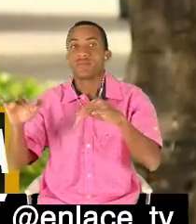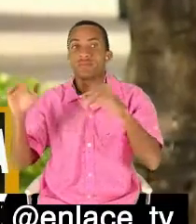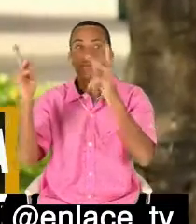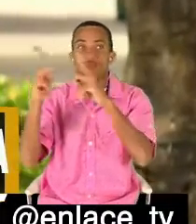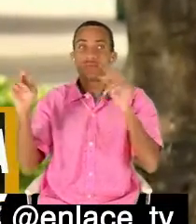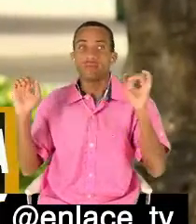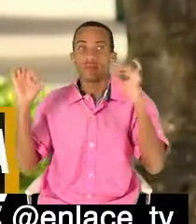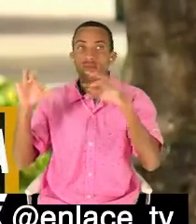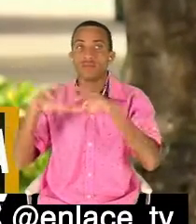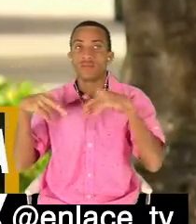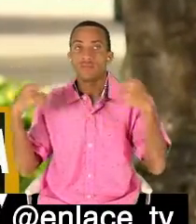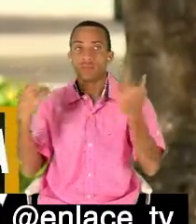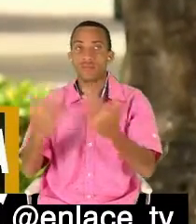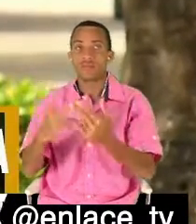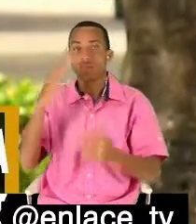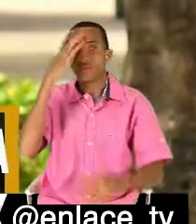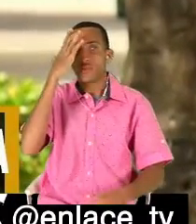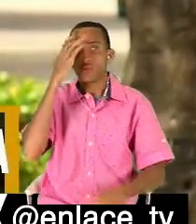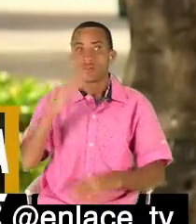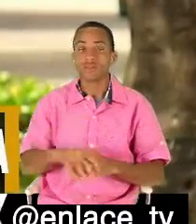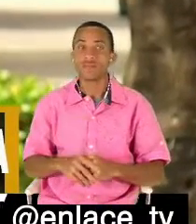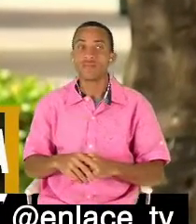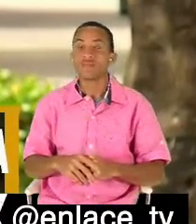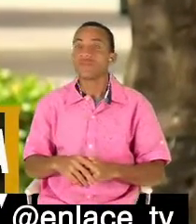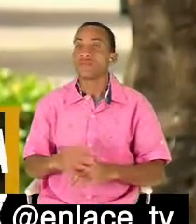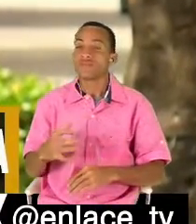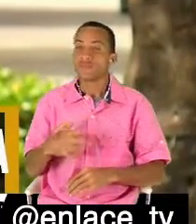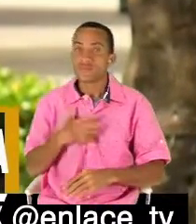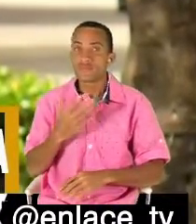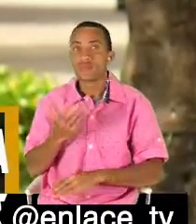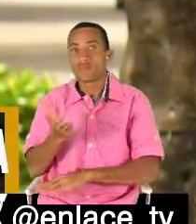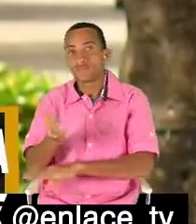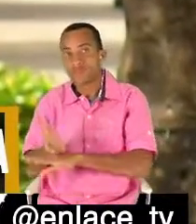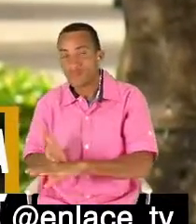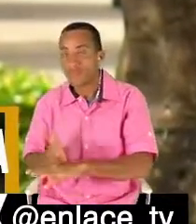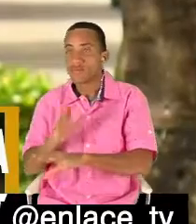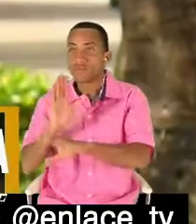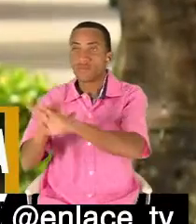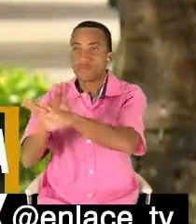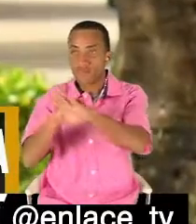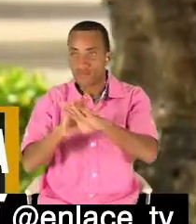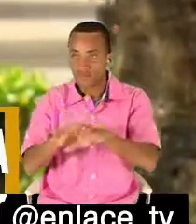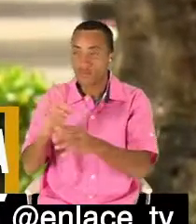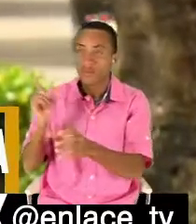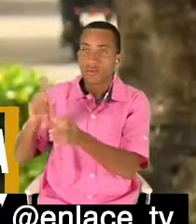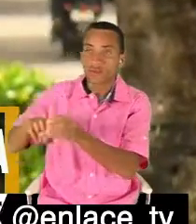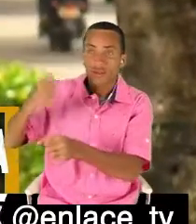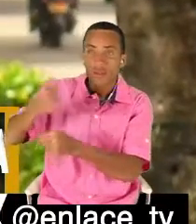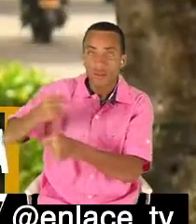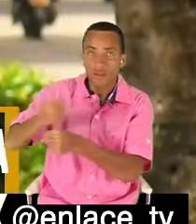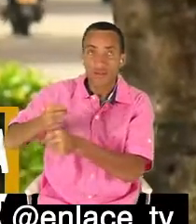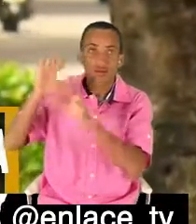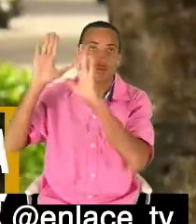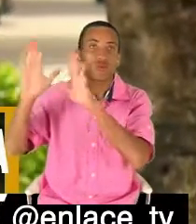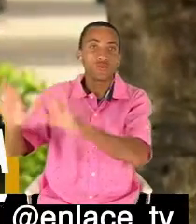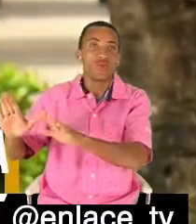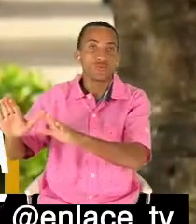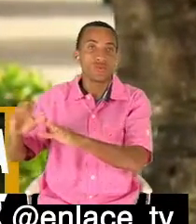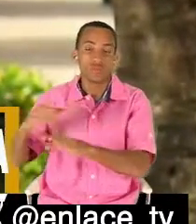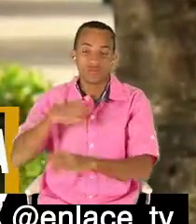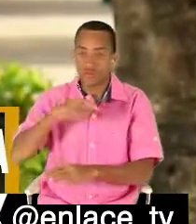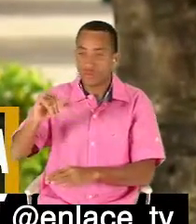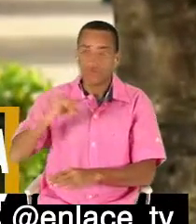reunión? Porque vivimos reclamando y pataleándole a los funcionarios que son trabajadores como nosotros